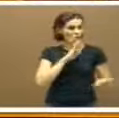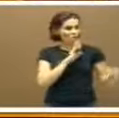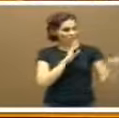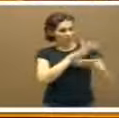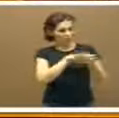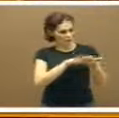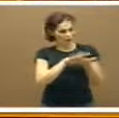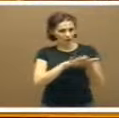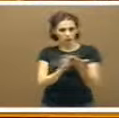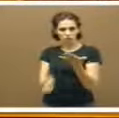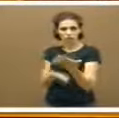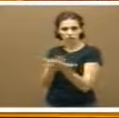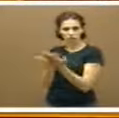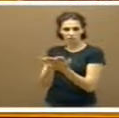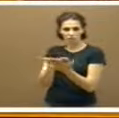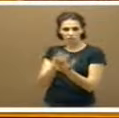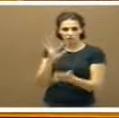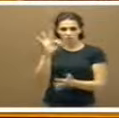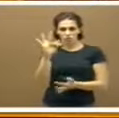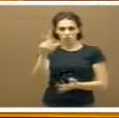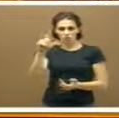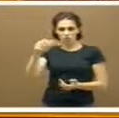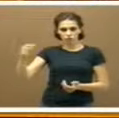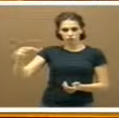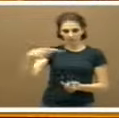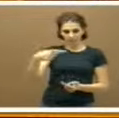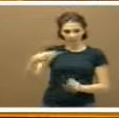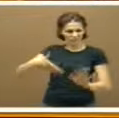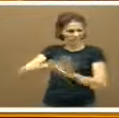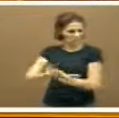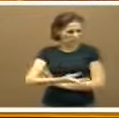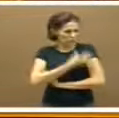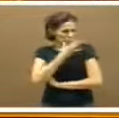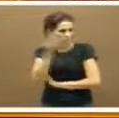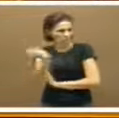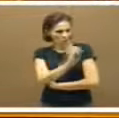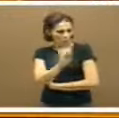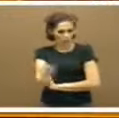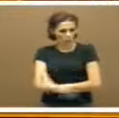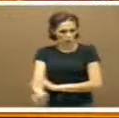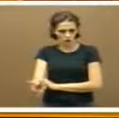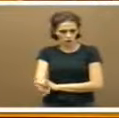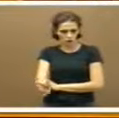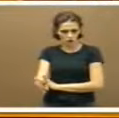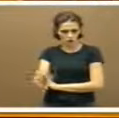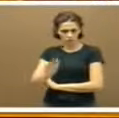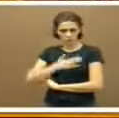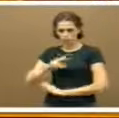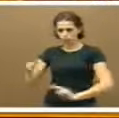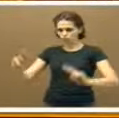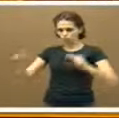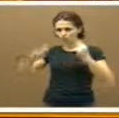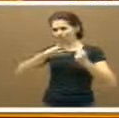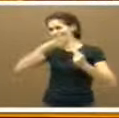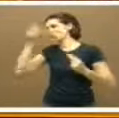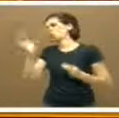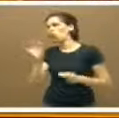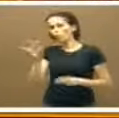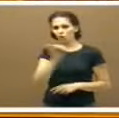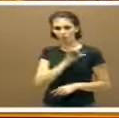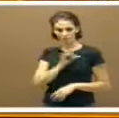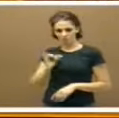de acudir al FLA es el desprestigio mayor que hay para una comunidad, para una comunidad